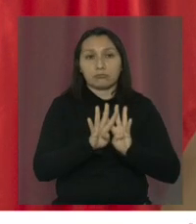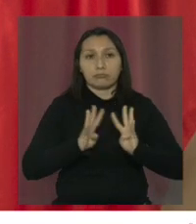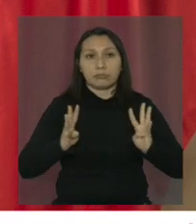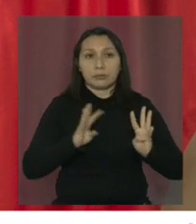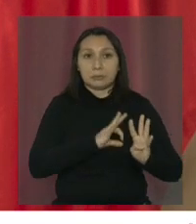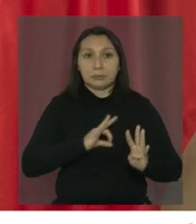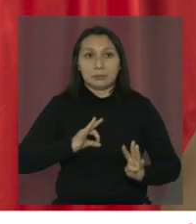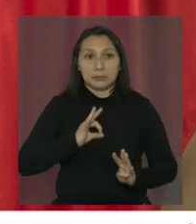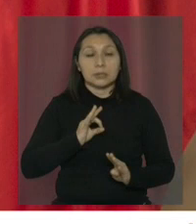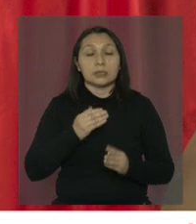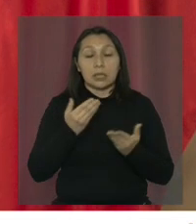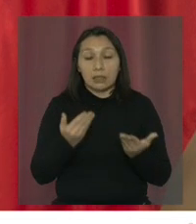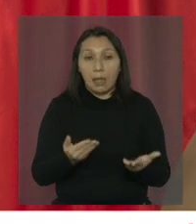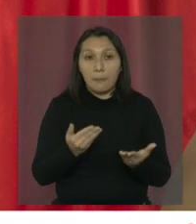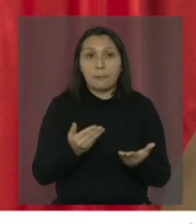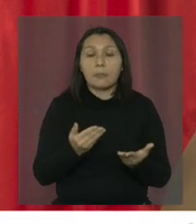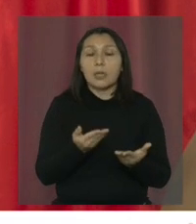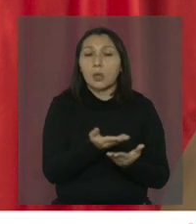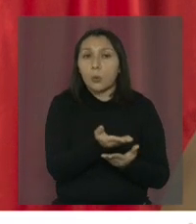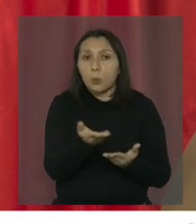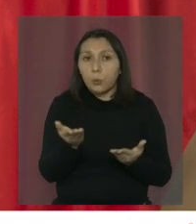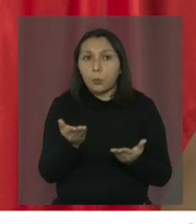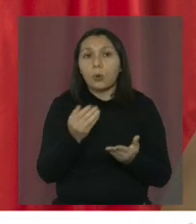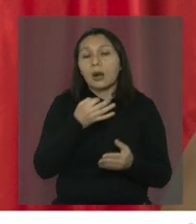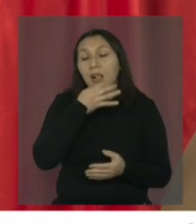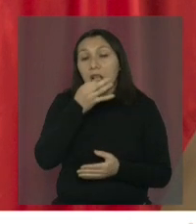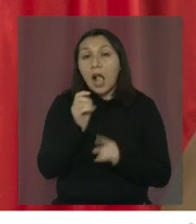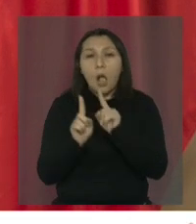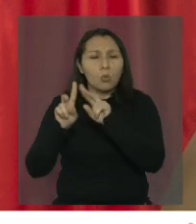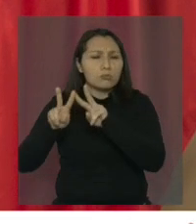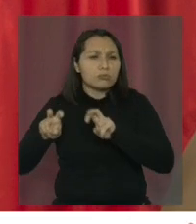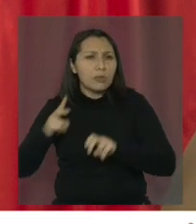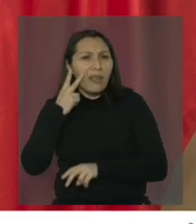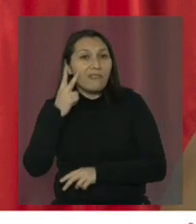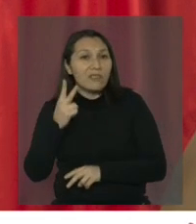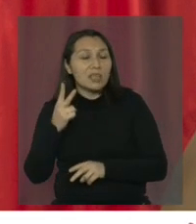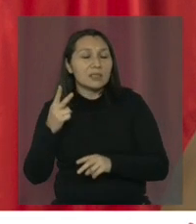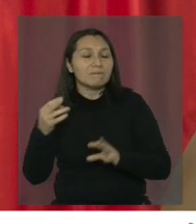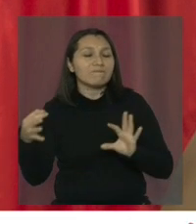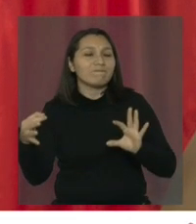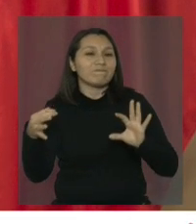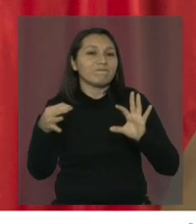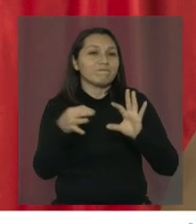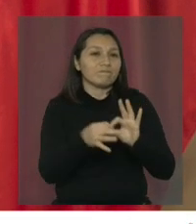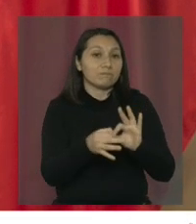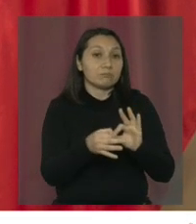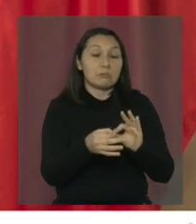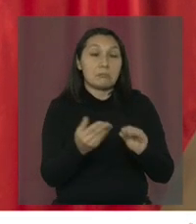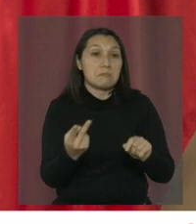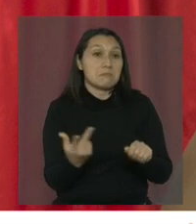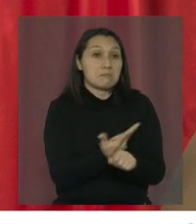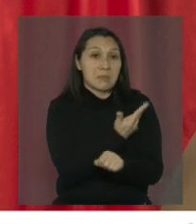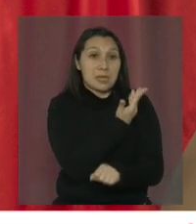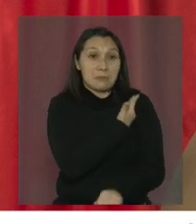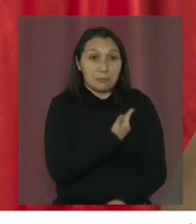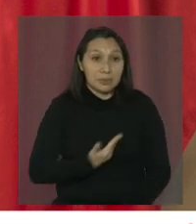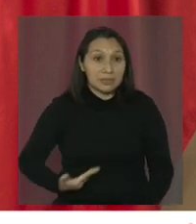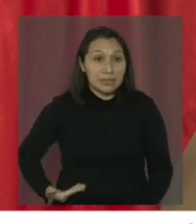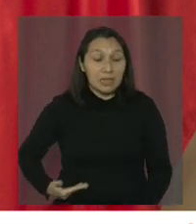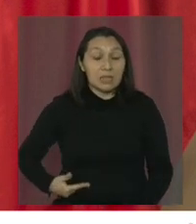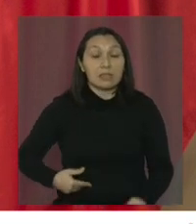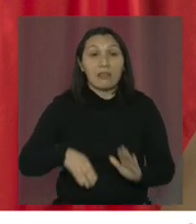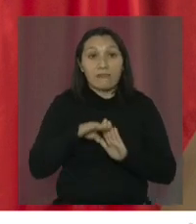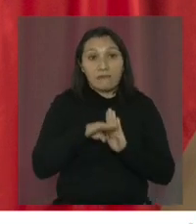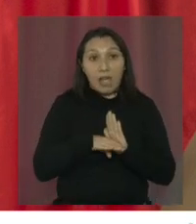ustedes y también lo que se ha hablado de que analistas ven que esto va de la mano como si le va mal al presidente en la desaprobación